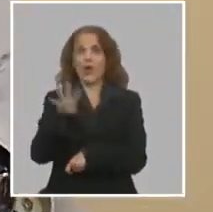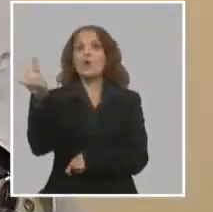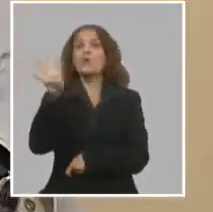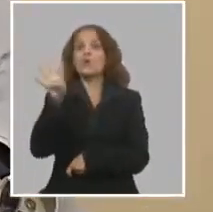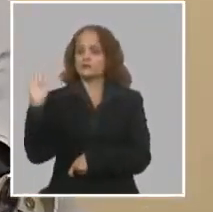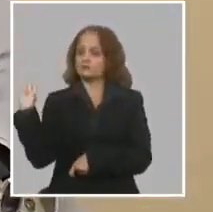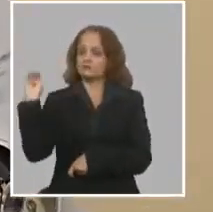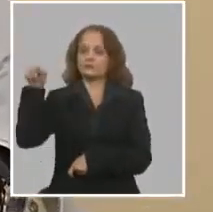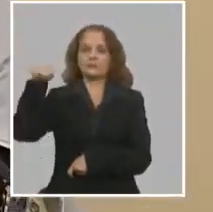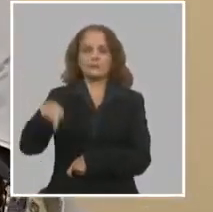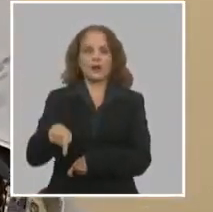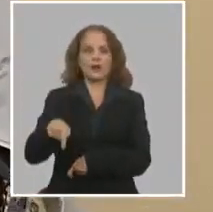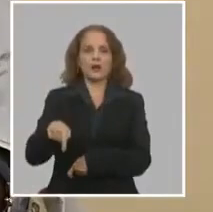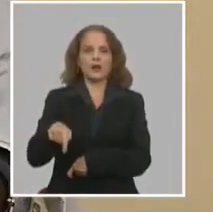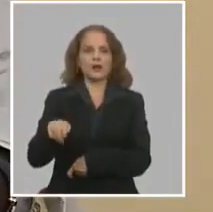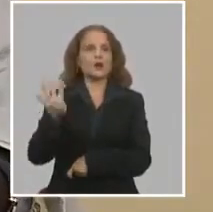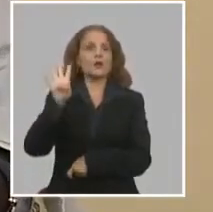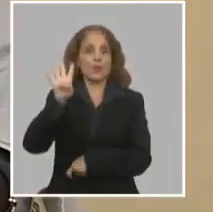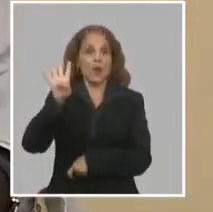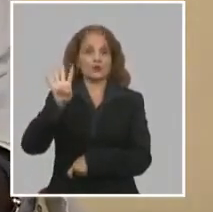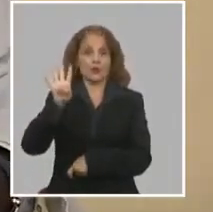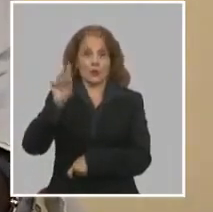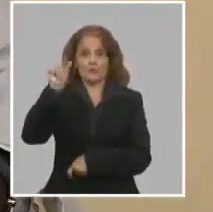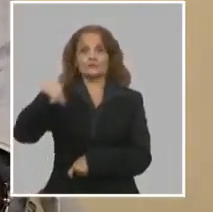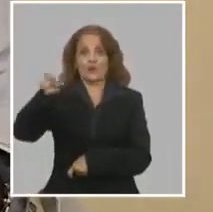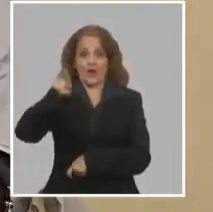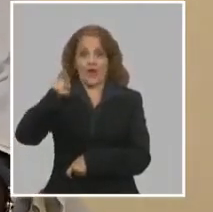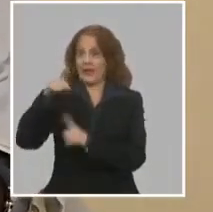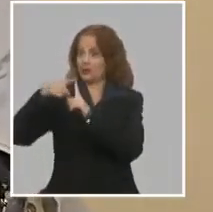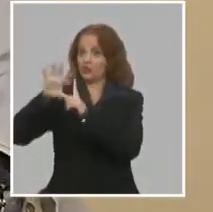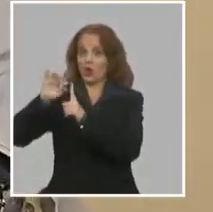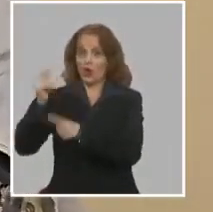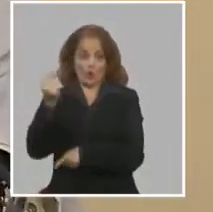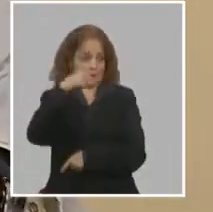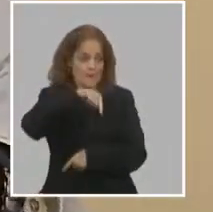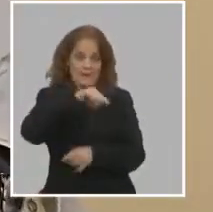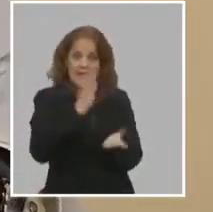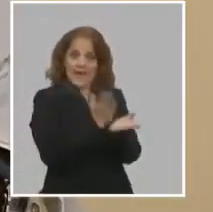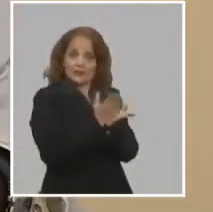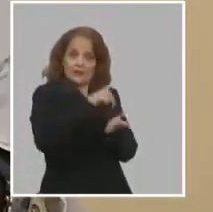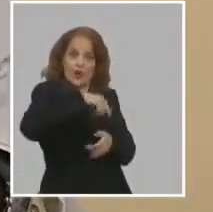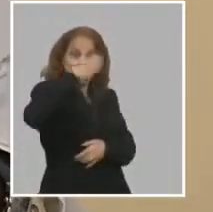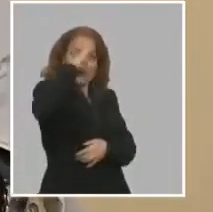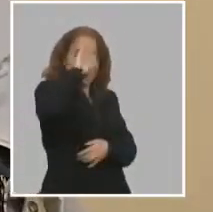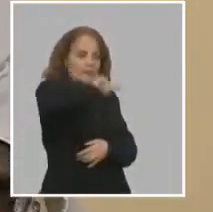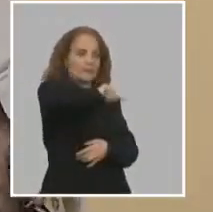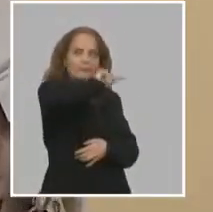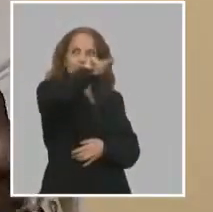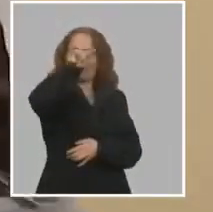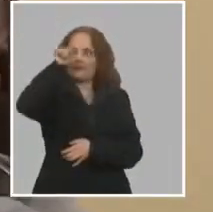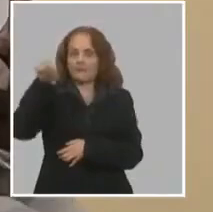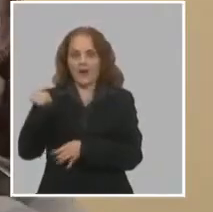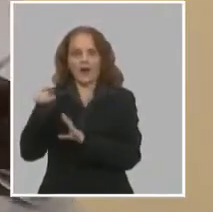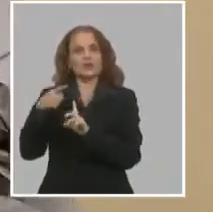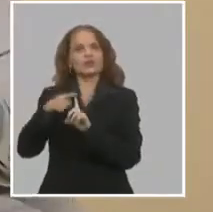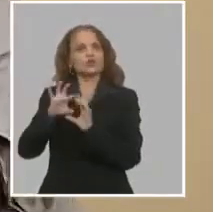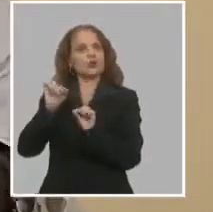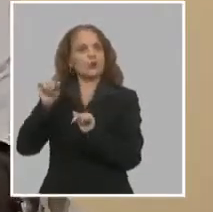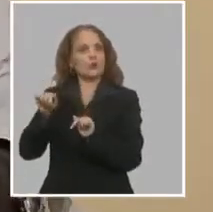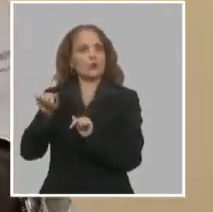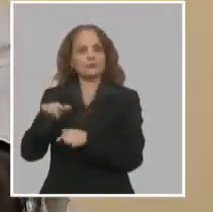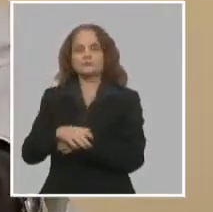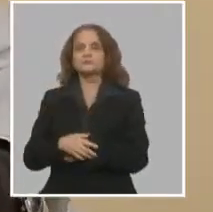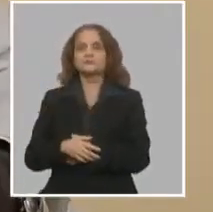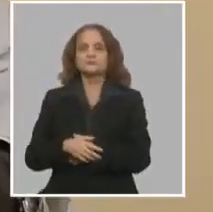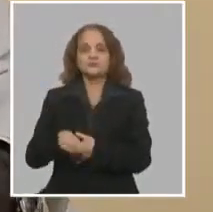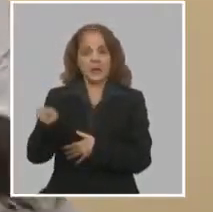estudiantes acabados de llegar de aquí de Cuba. Graduados de medicina. Graduados de medicina allá en Togo. Esos muchachos no tenían